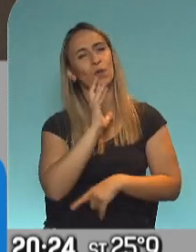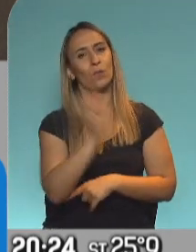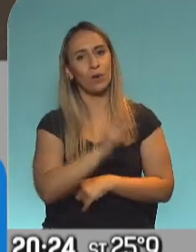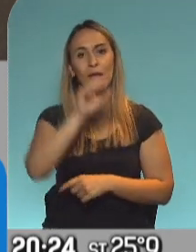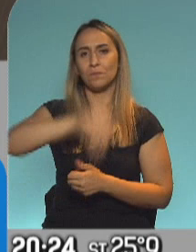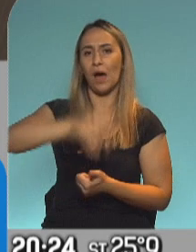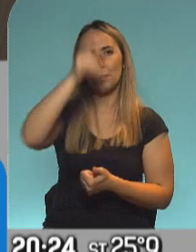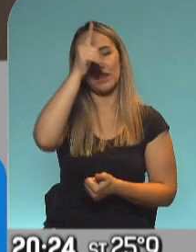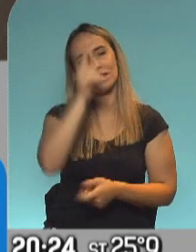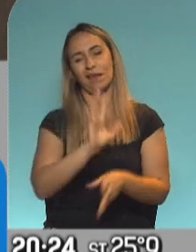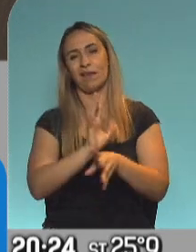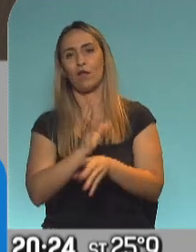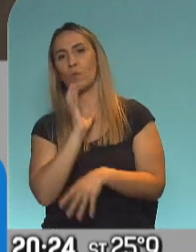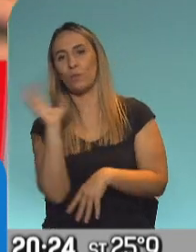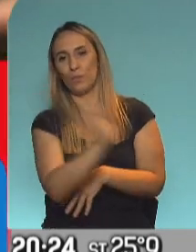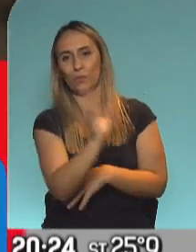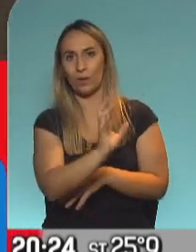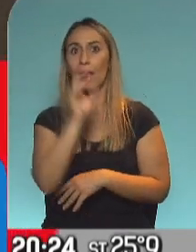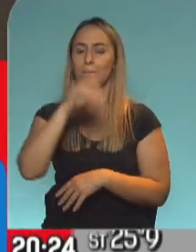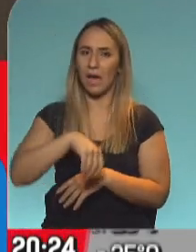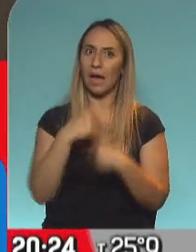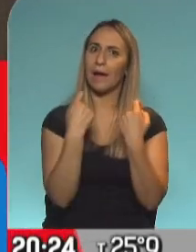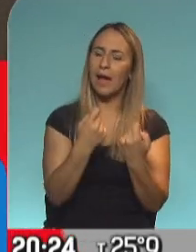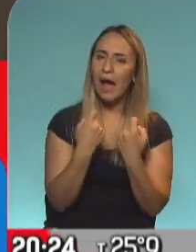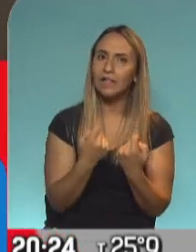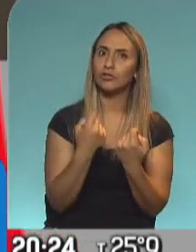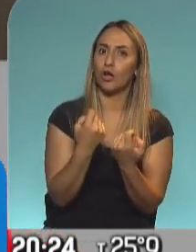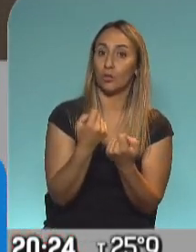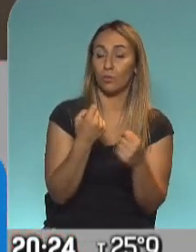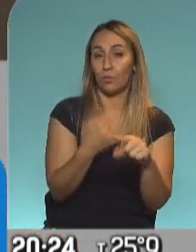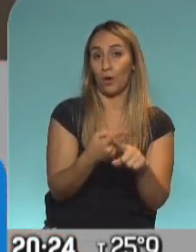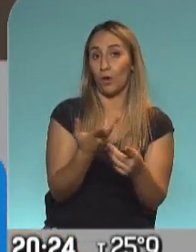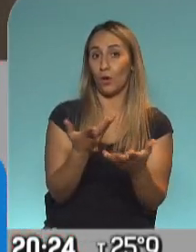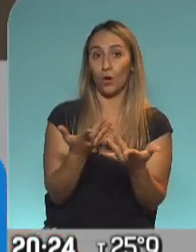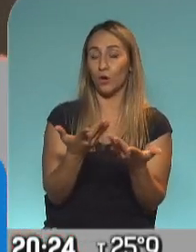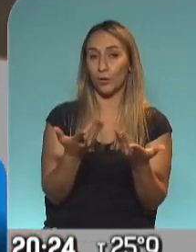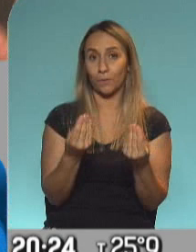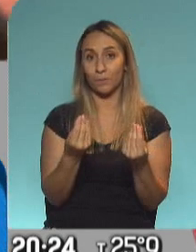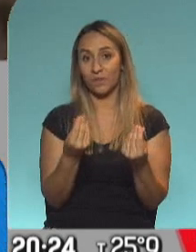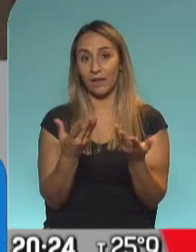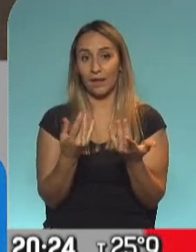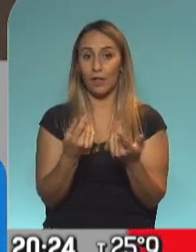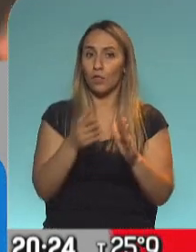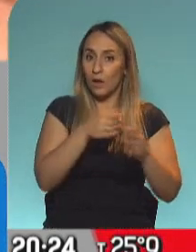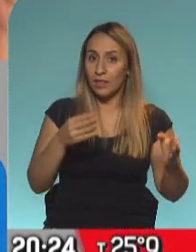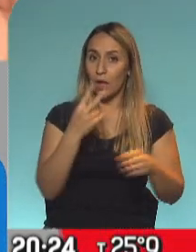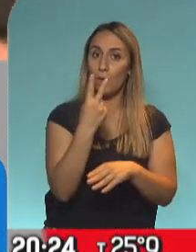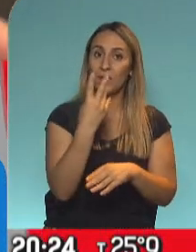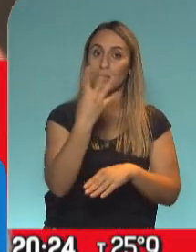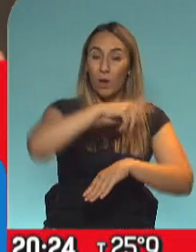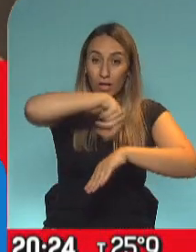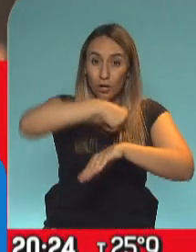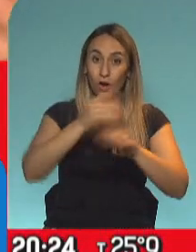seguridad, burlaste el erario público con los gastos que hubo que demandar para poder durante 24 horas del día,